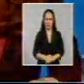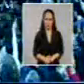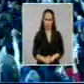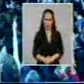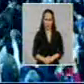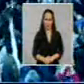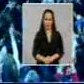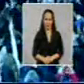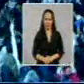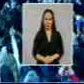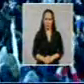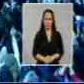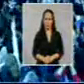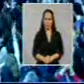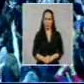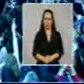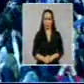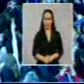Pero